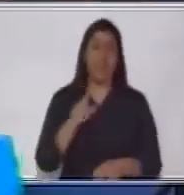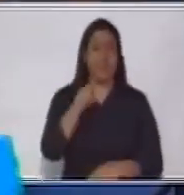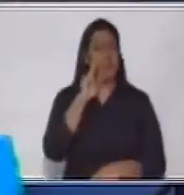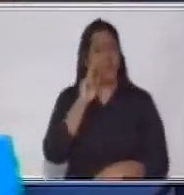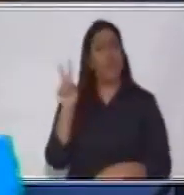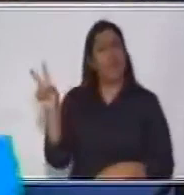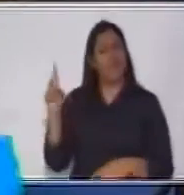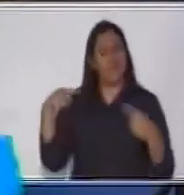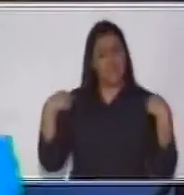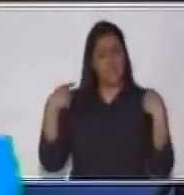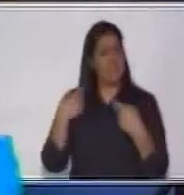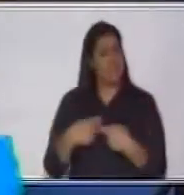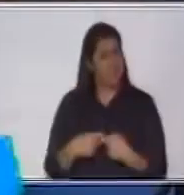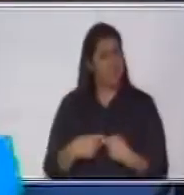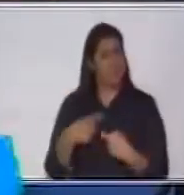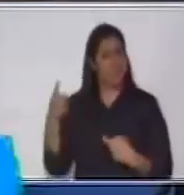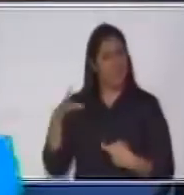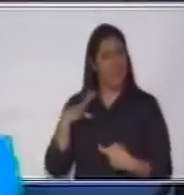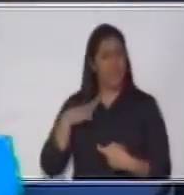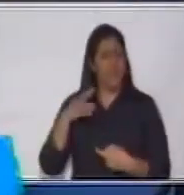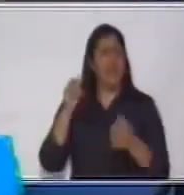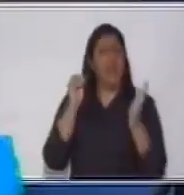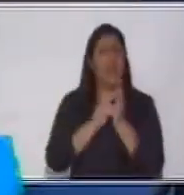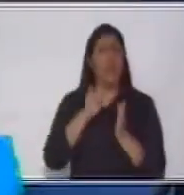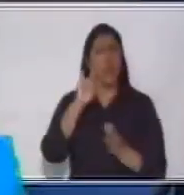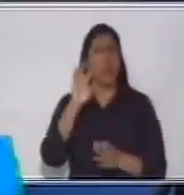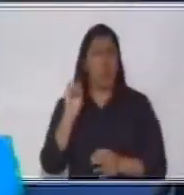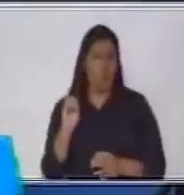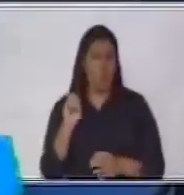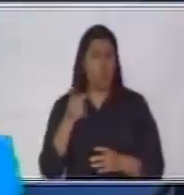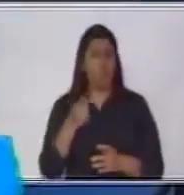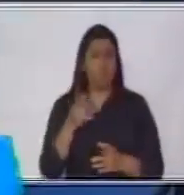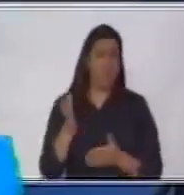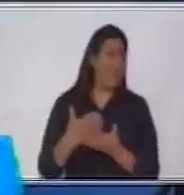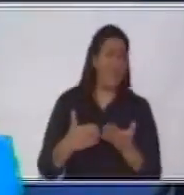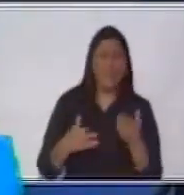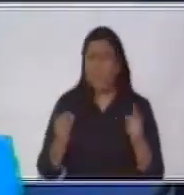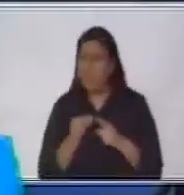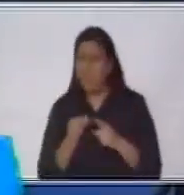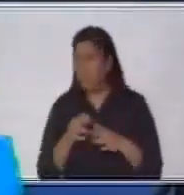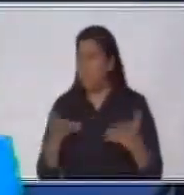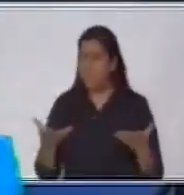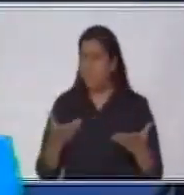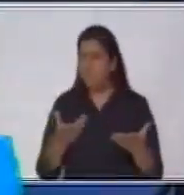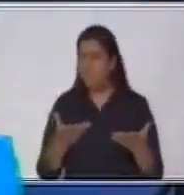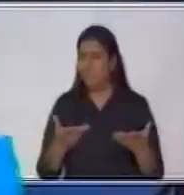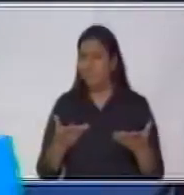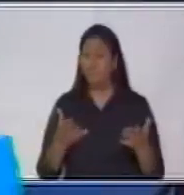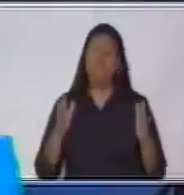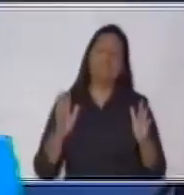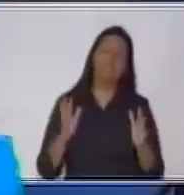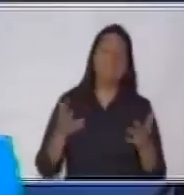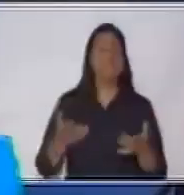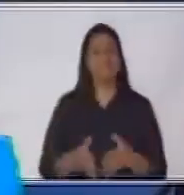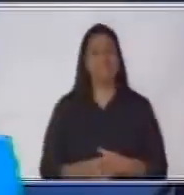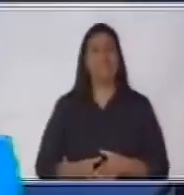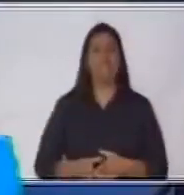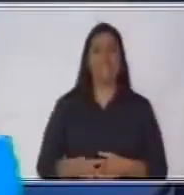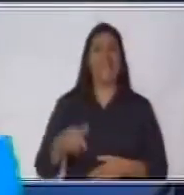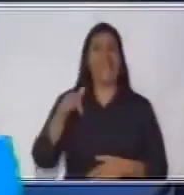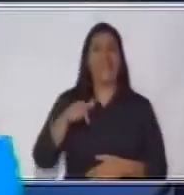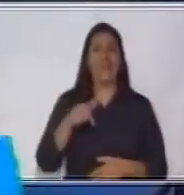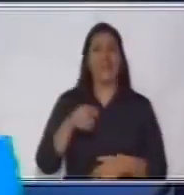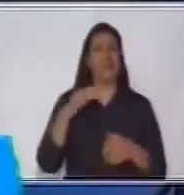en español existe esta combinación o alguna palabra que la lleve? Muy bien. Entonces, con esto